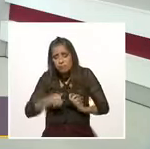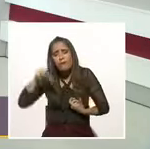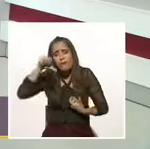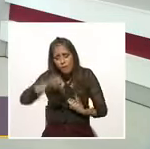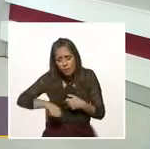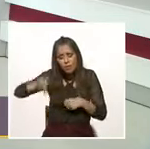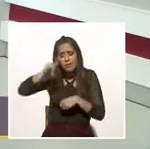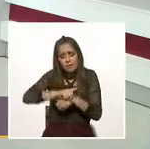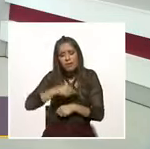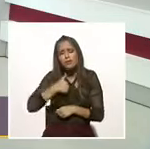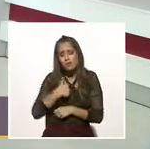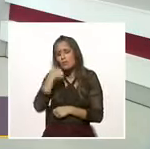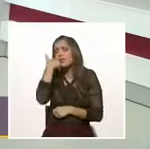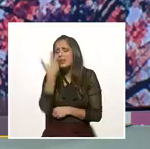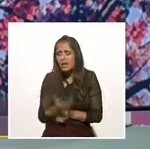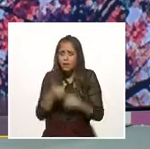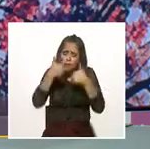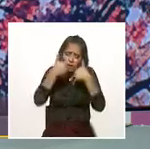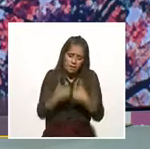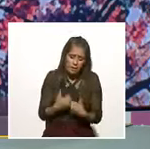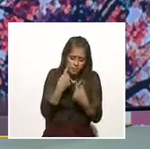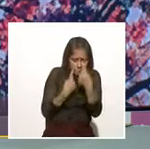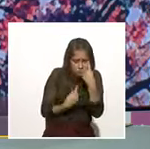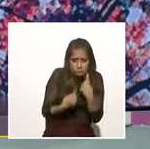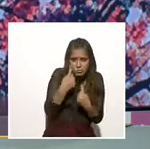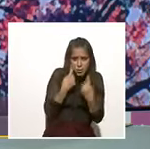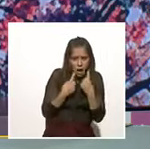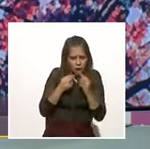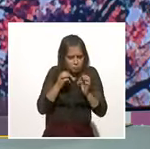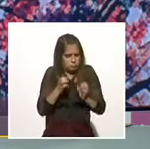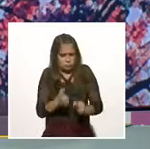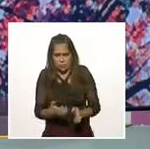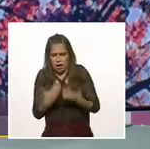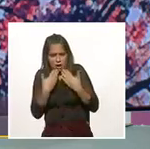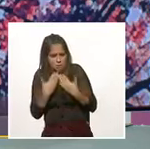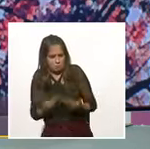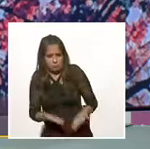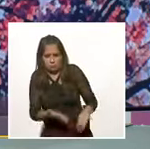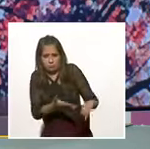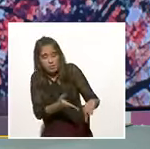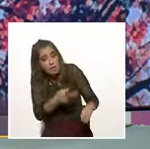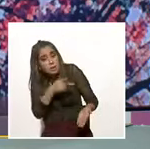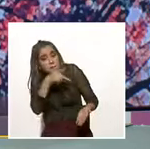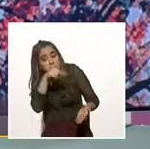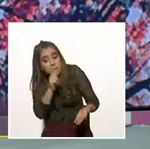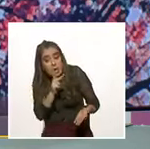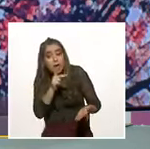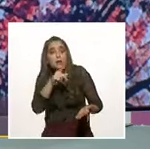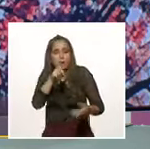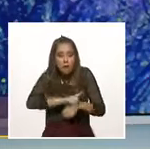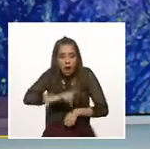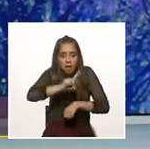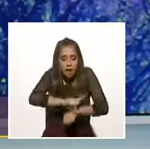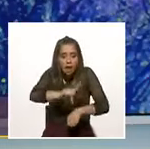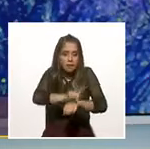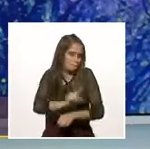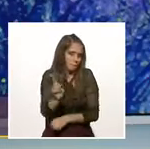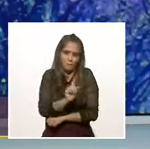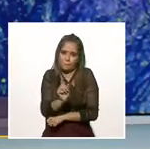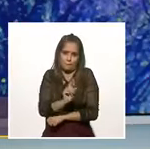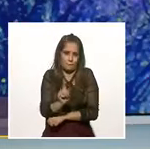oportunidad de no levantarme. También es correcto, ¿no? Uh-huh. Entonces, la resiliencia es un proceso, o sea, no es un estado. Va y viene. Va y